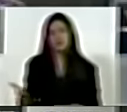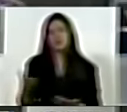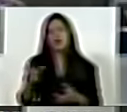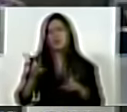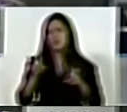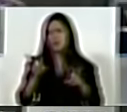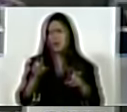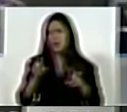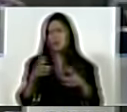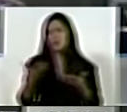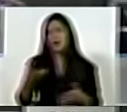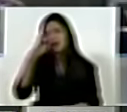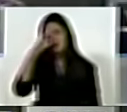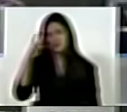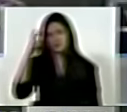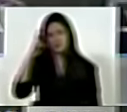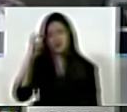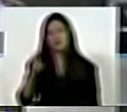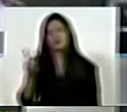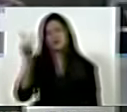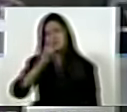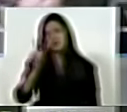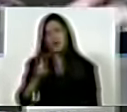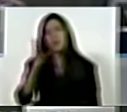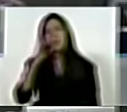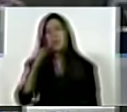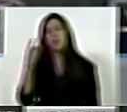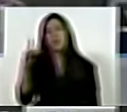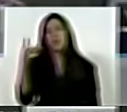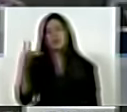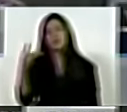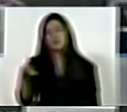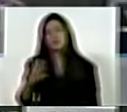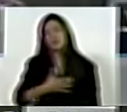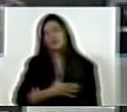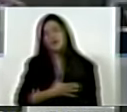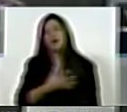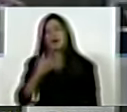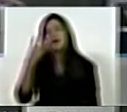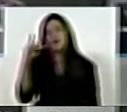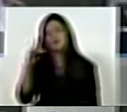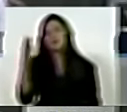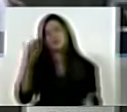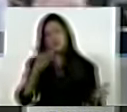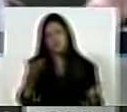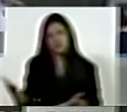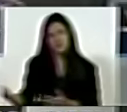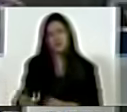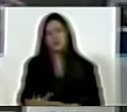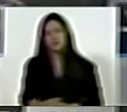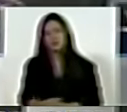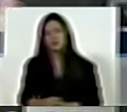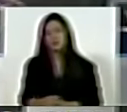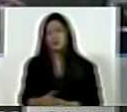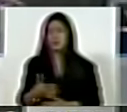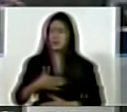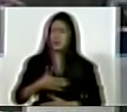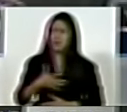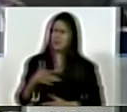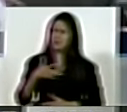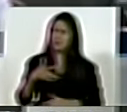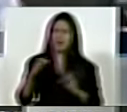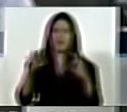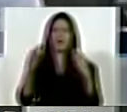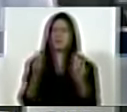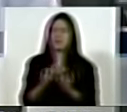nuevo canciller de nuestra amada Bolivia. Estimado canciller, bienvenido. Siéntase en familia porque eso es